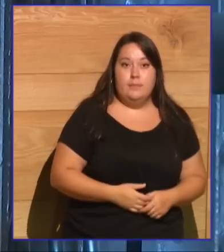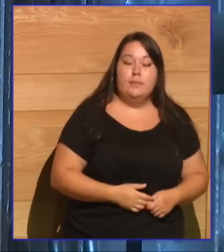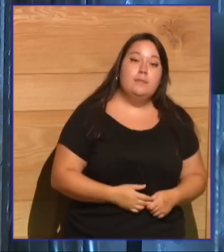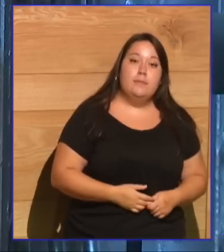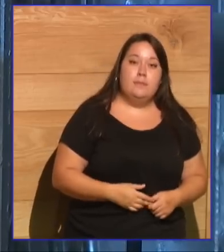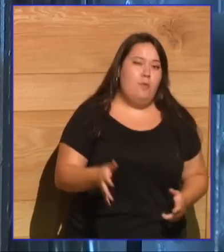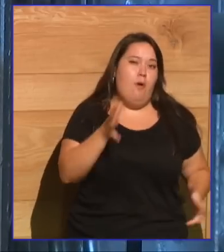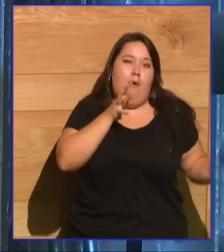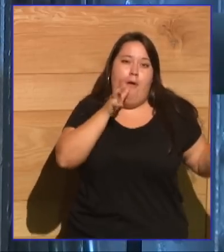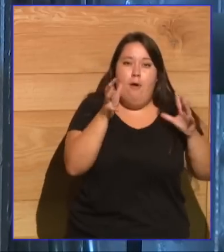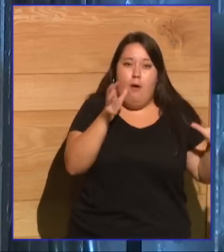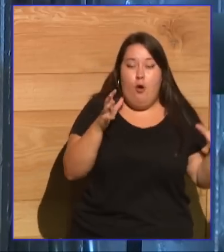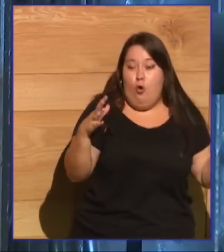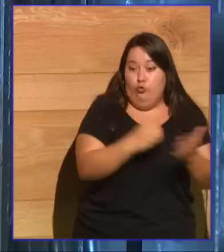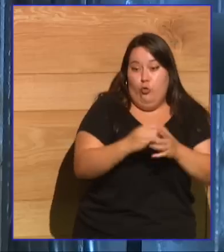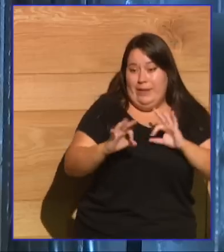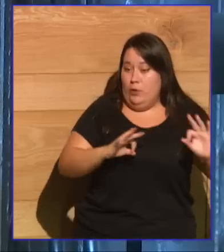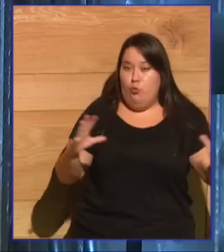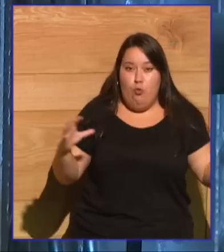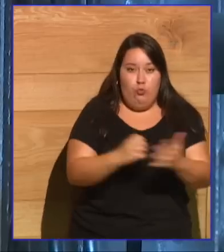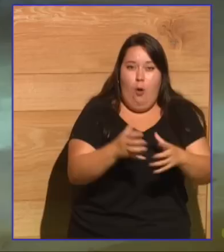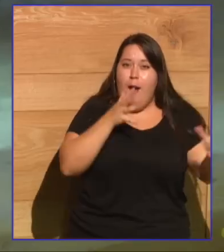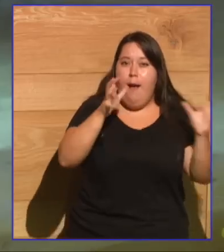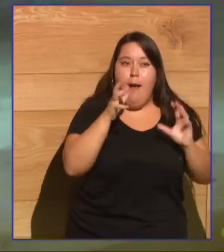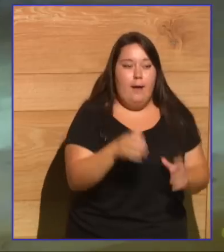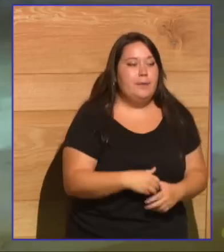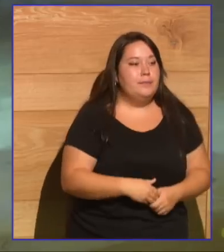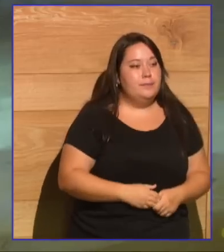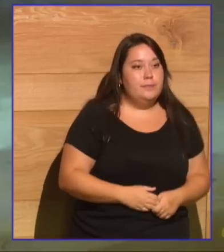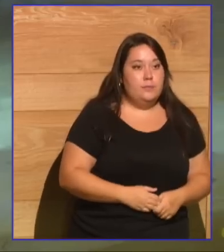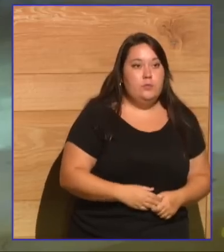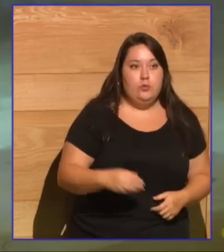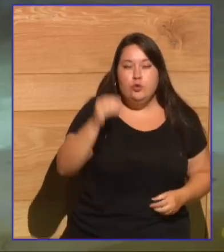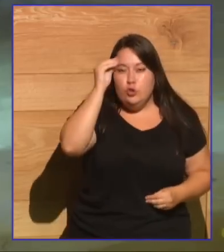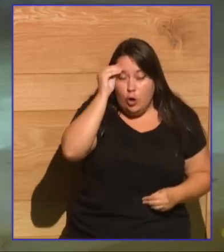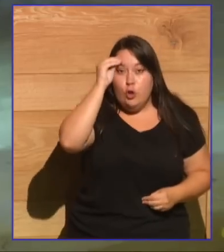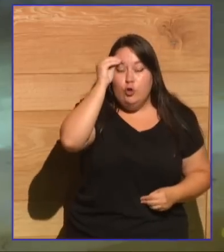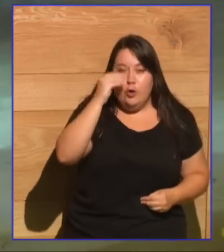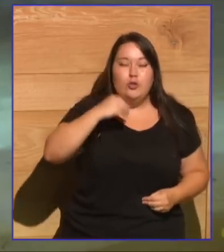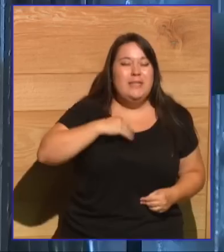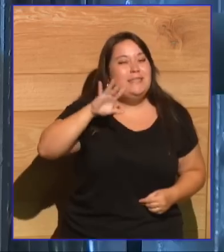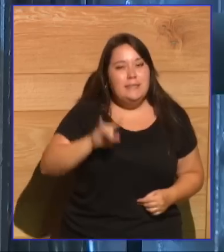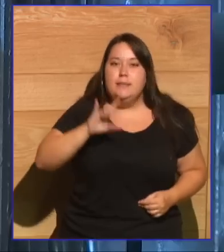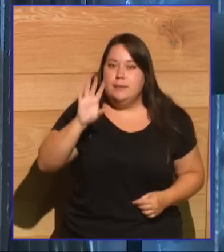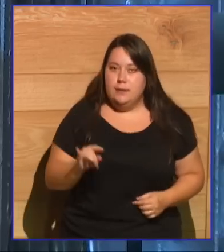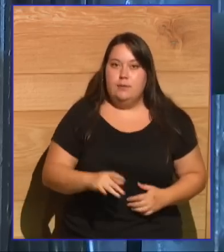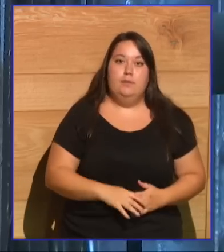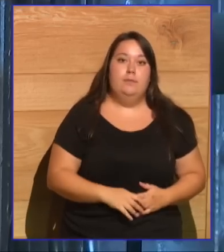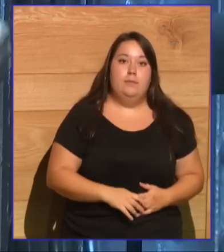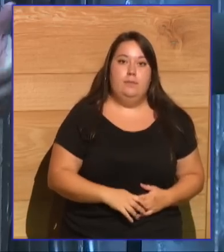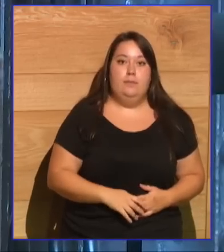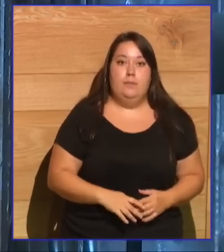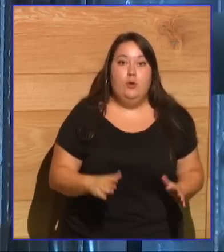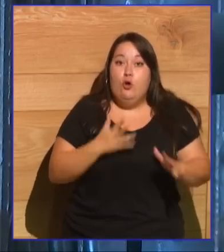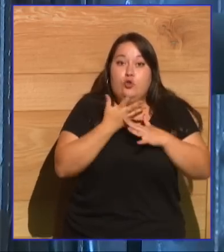tiendas y empezó a gritar junto con todo el teatro pero a pleno puse doctoró en medicina yo creo en las hadas yo creo sí creo yo creo en las hadas yo creo sí creo pero no le